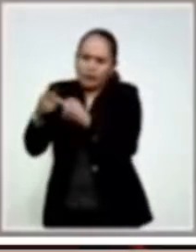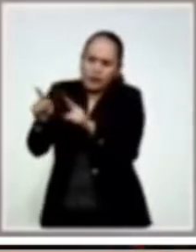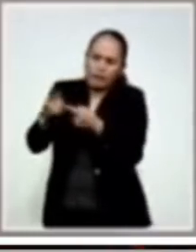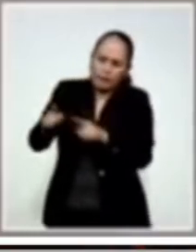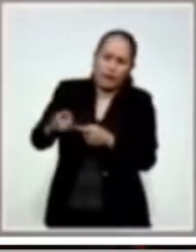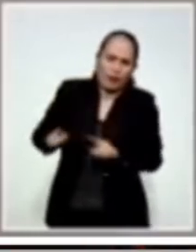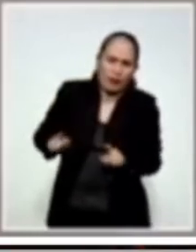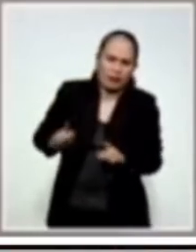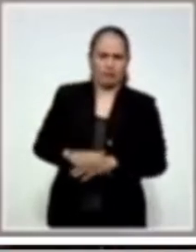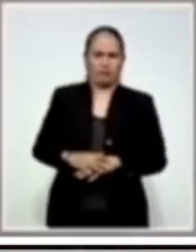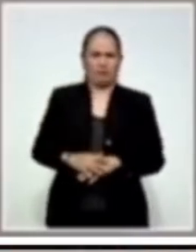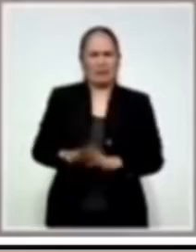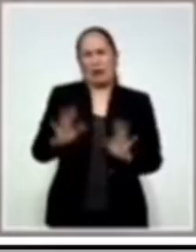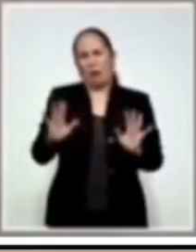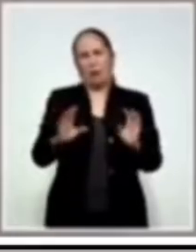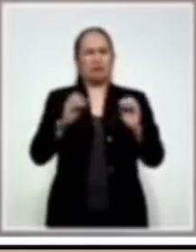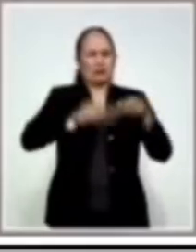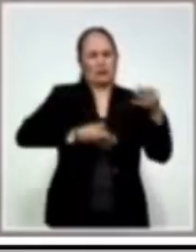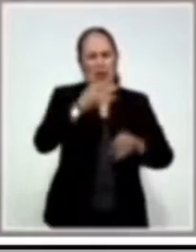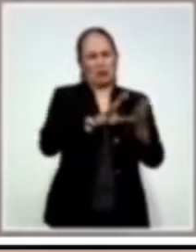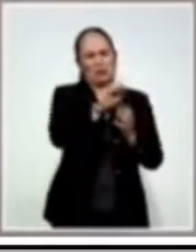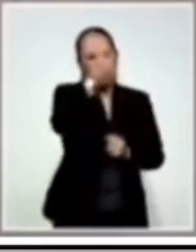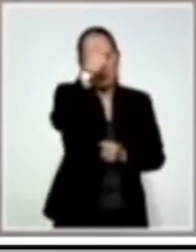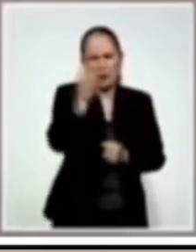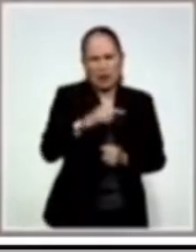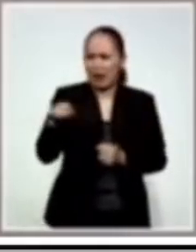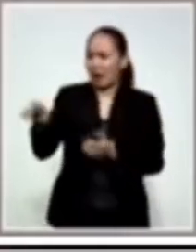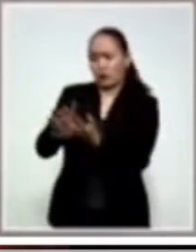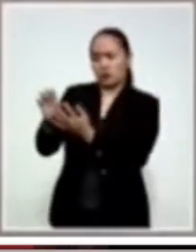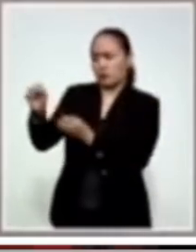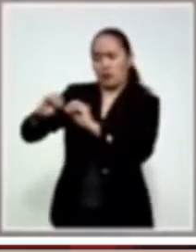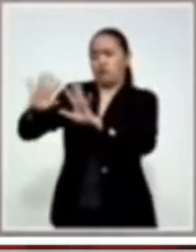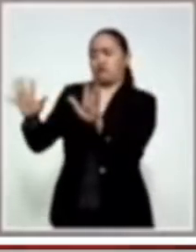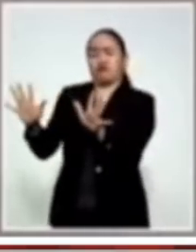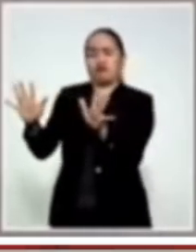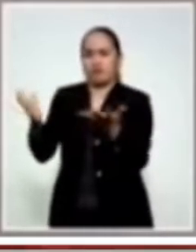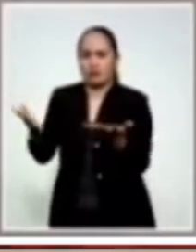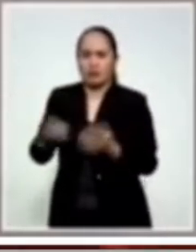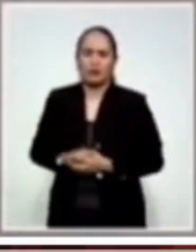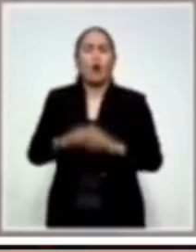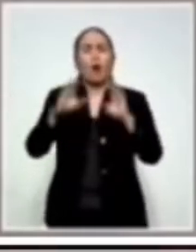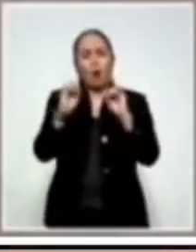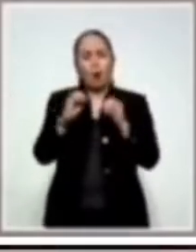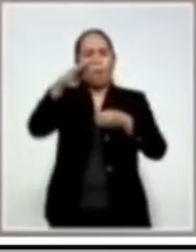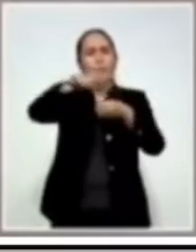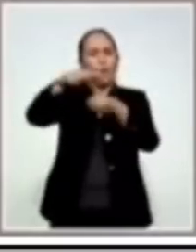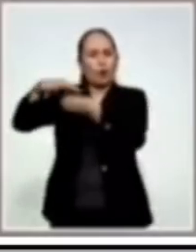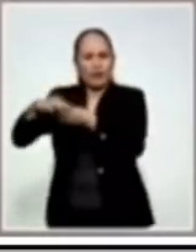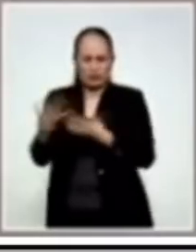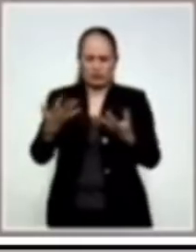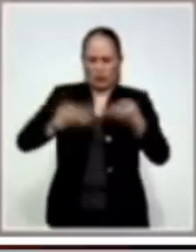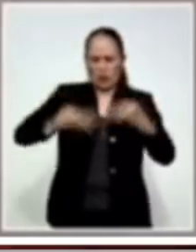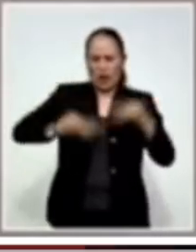no, ¿para qué teníamos tribunales constitucionales si la Constitución es autoevidente? Si no, ¿por qué tenemos votaciones en todos los